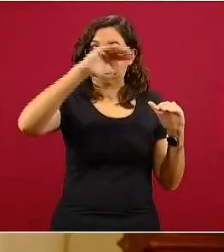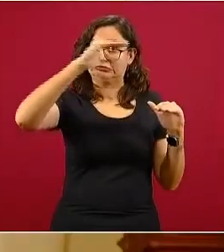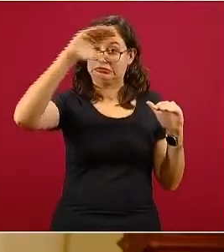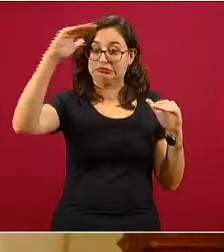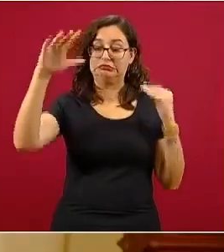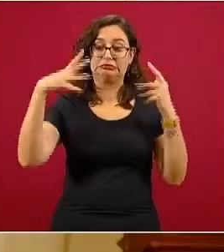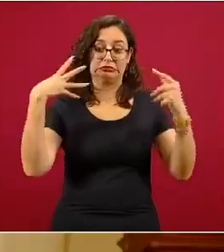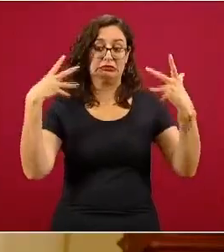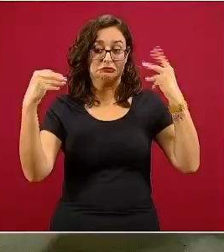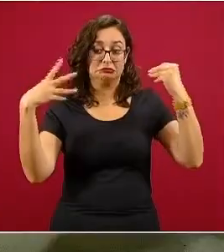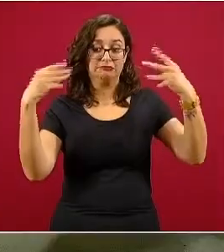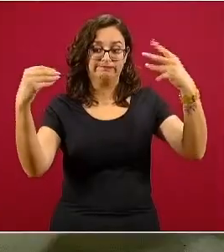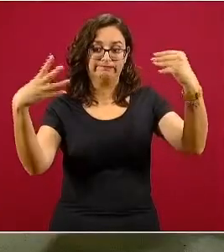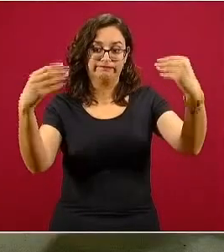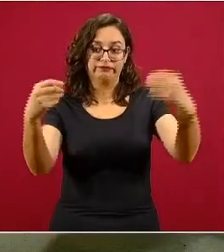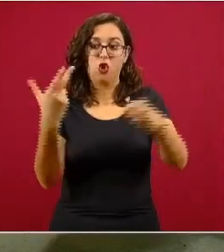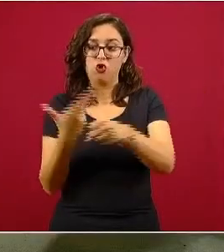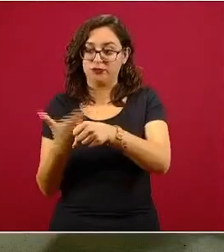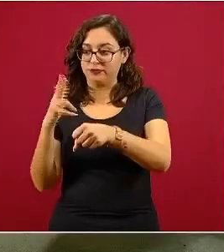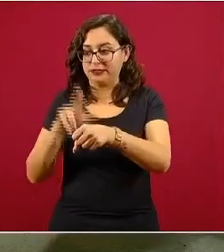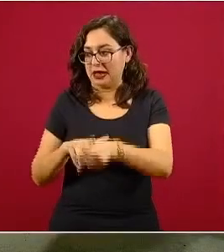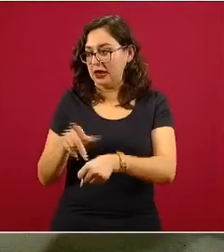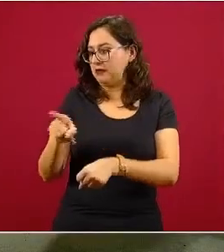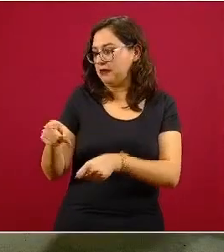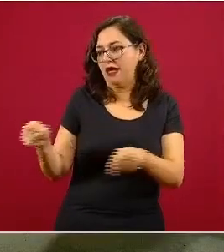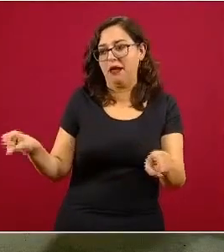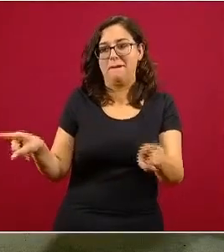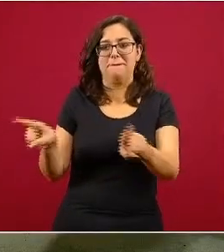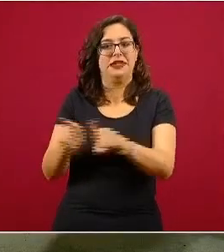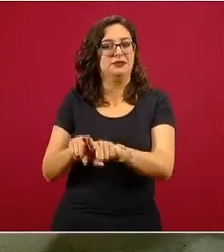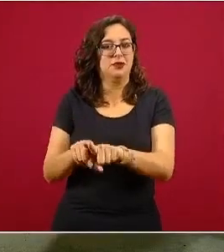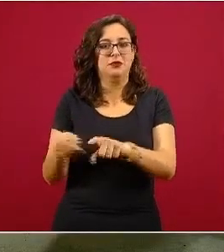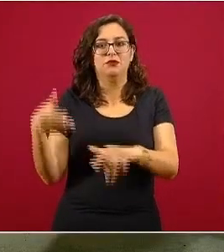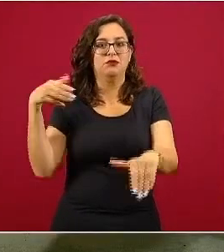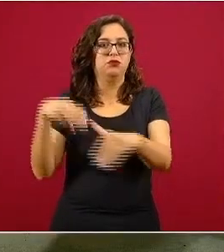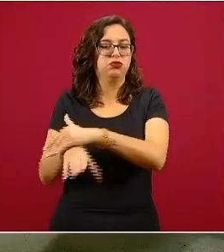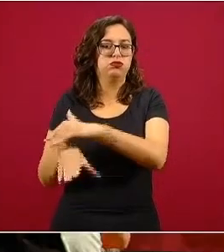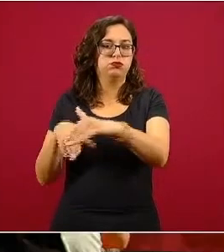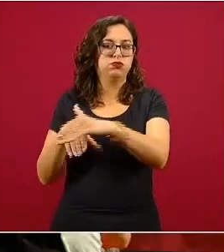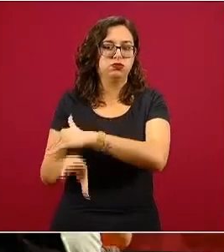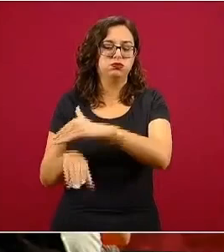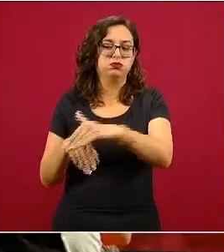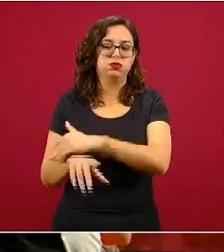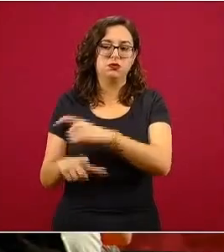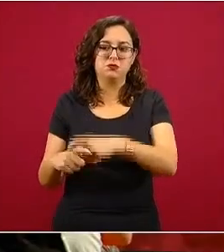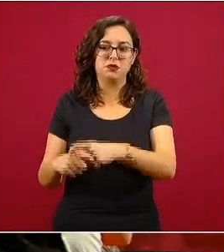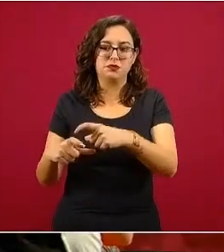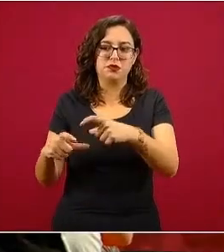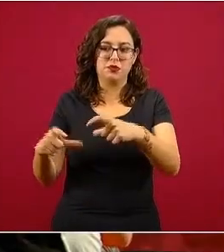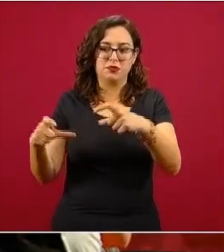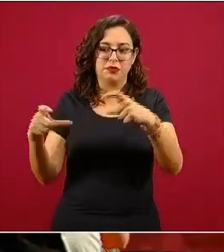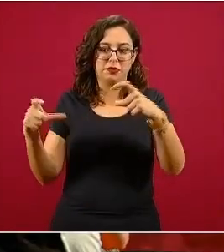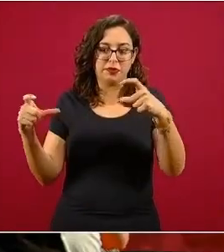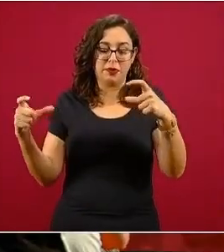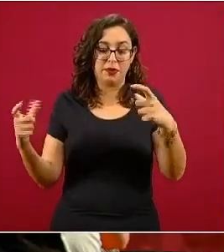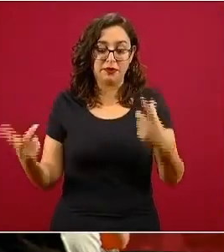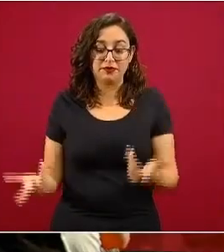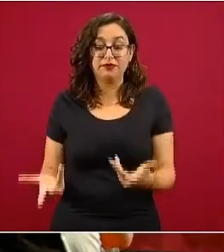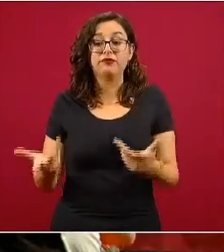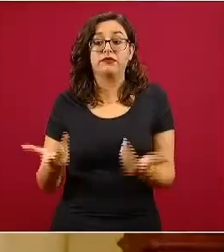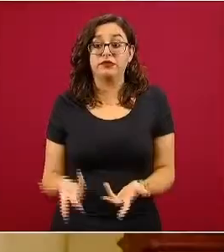superior y eso se está reflejando en su ocupación hospitalaria que ha mantenido esa tendencia ascendente, inclusive teniendo la